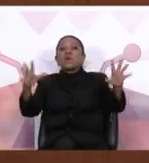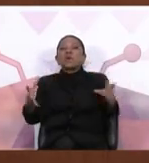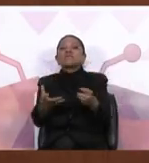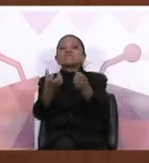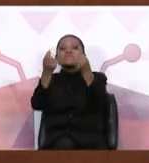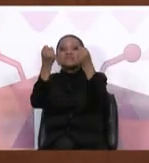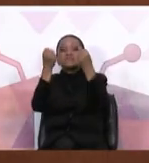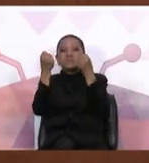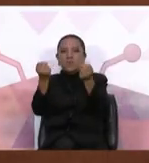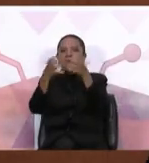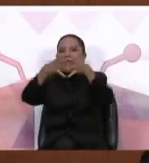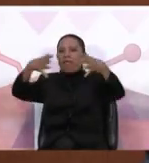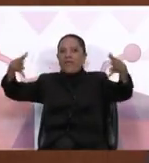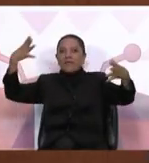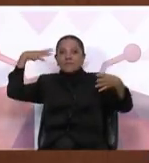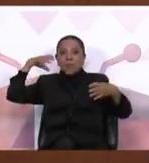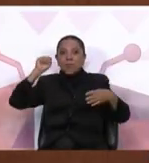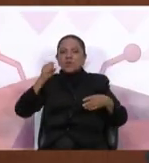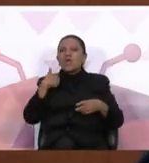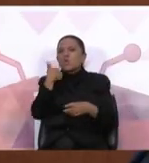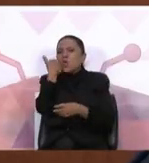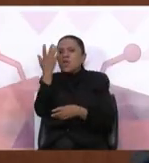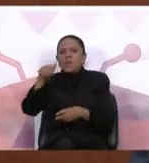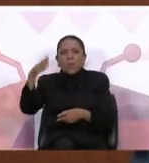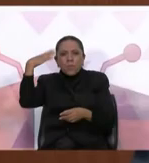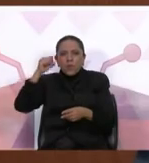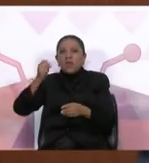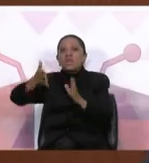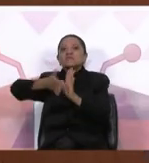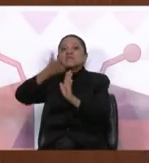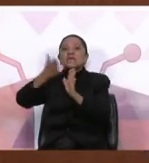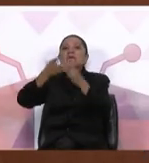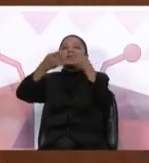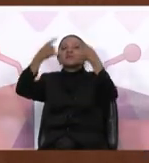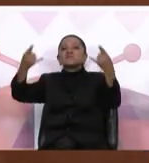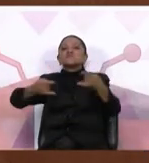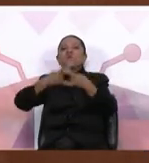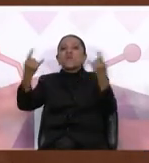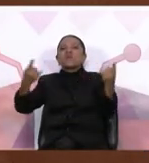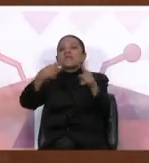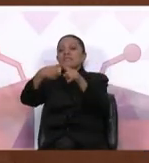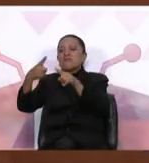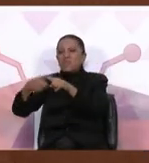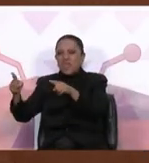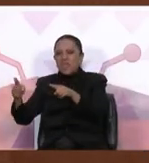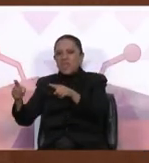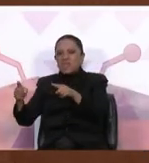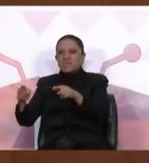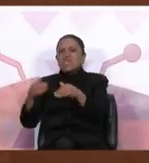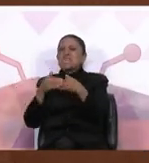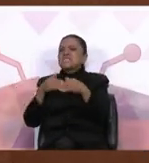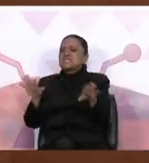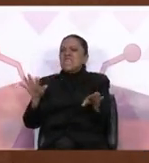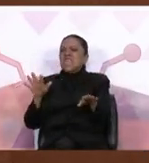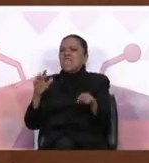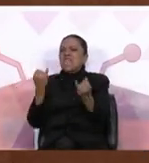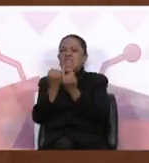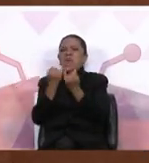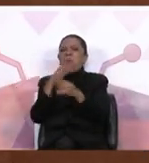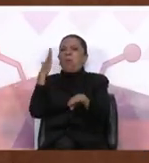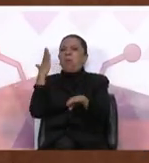morelos quiero modelos donde construyamos historias distintas sin impunidad sin corrupción donde